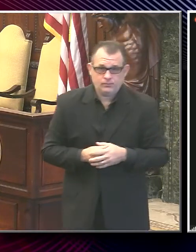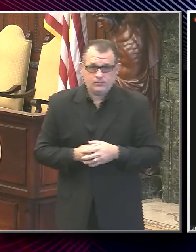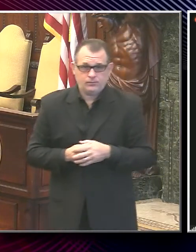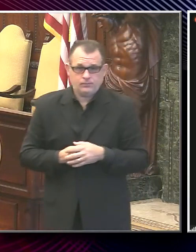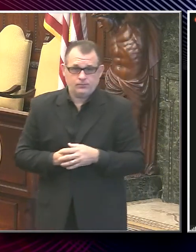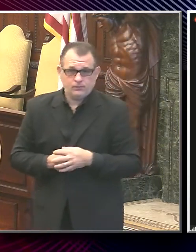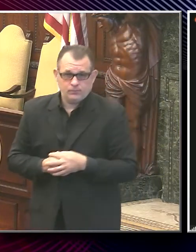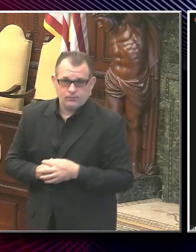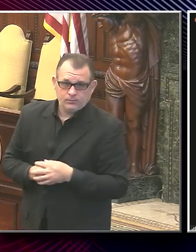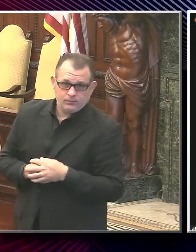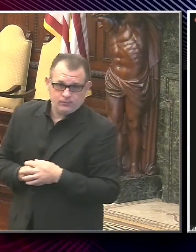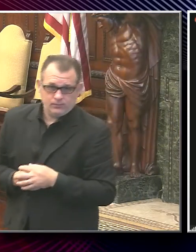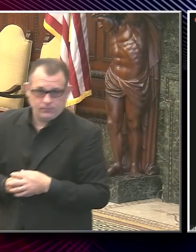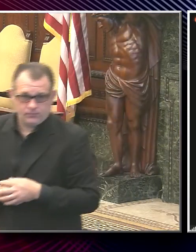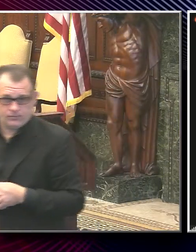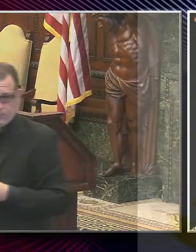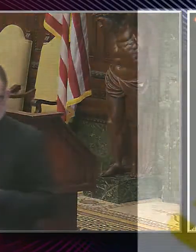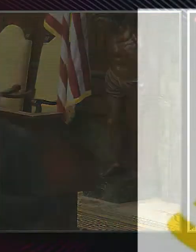Farley's remarks.